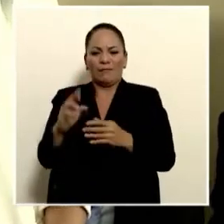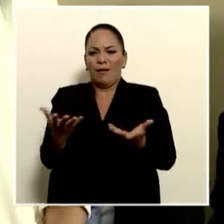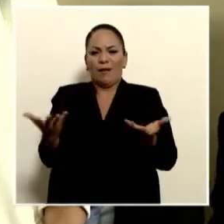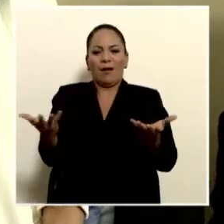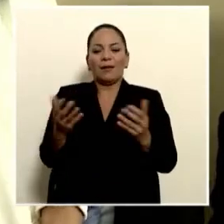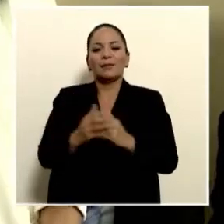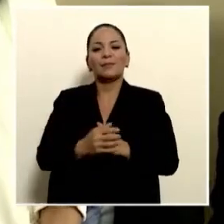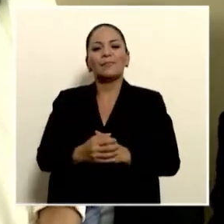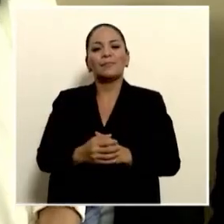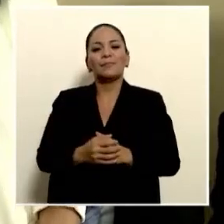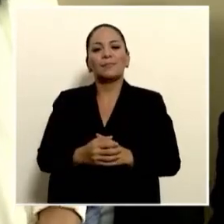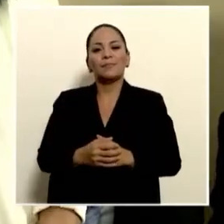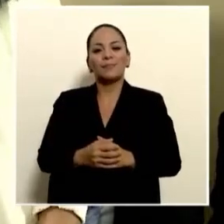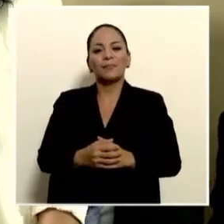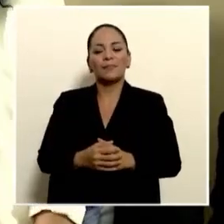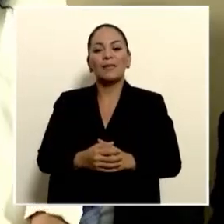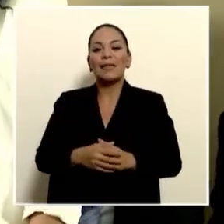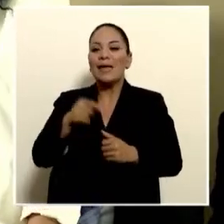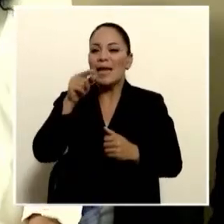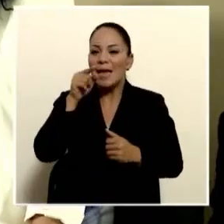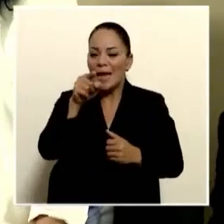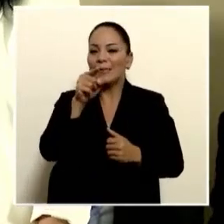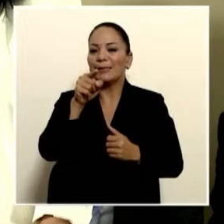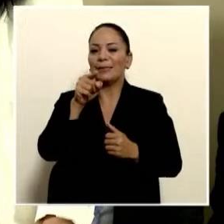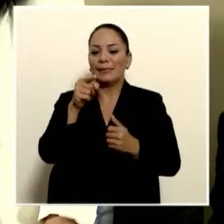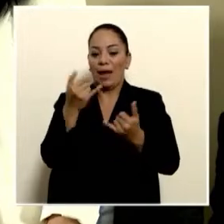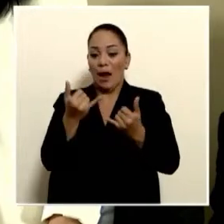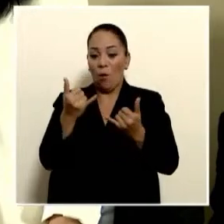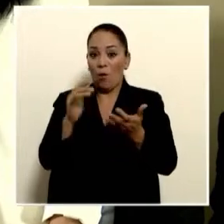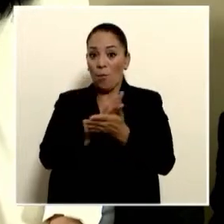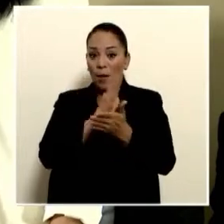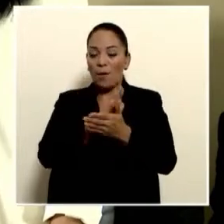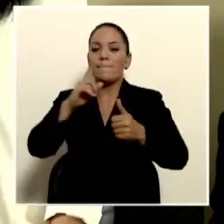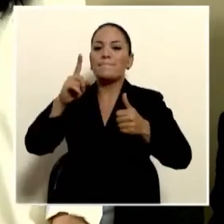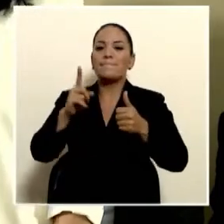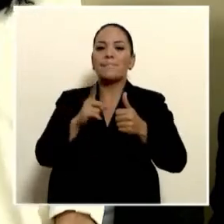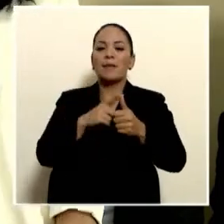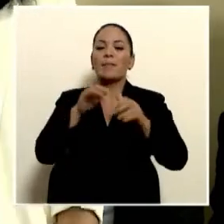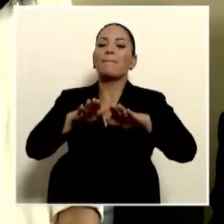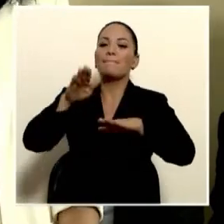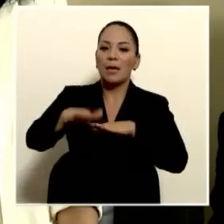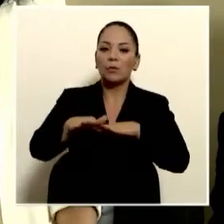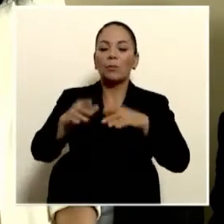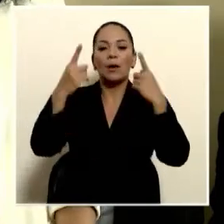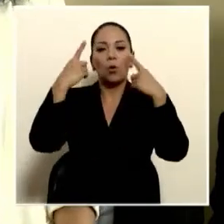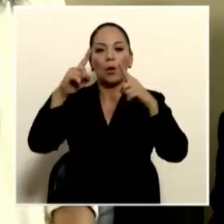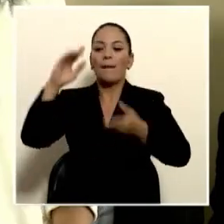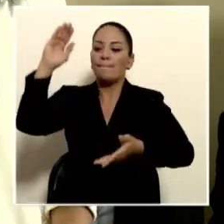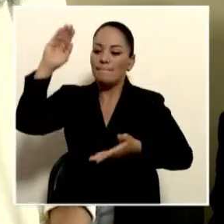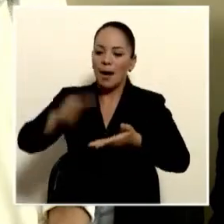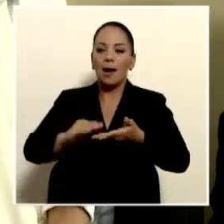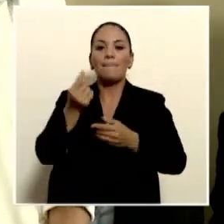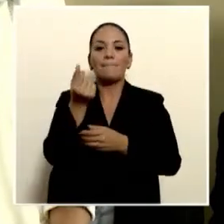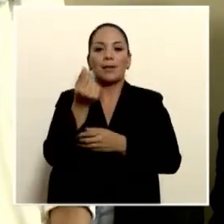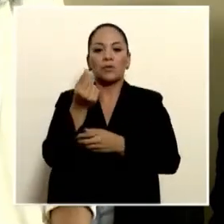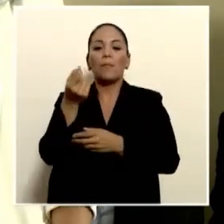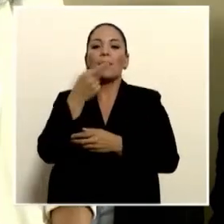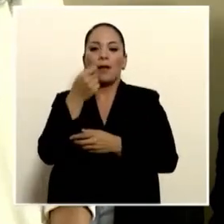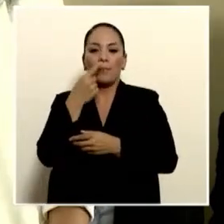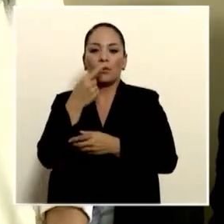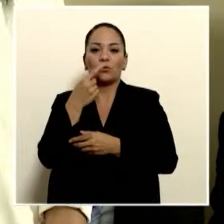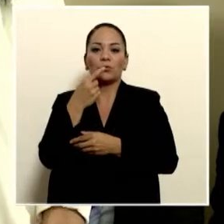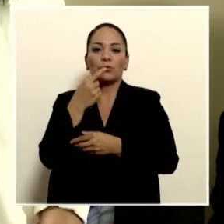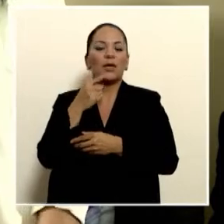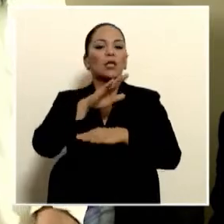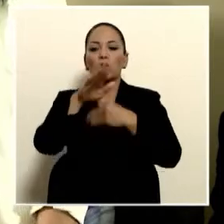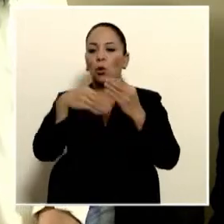Además, ese es el primer paso en la ruta a bajar el precio de los medicamentos en las farmacias de Costa Rica,